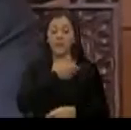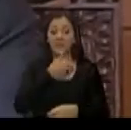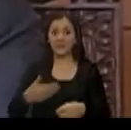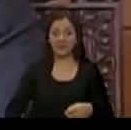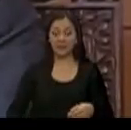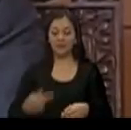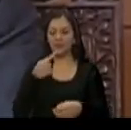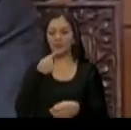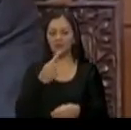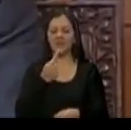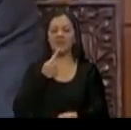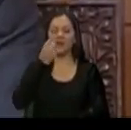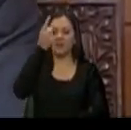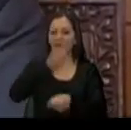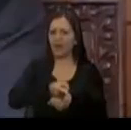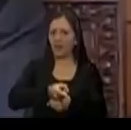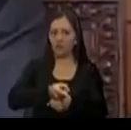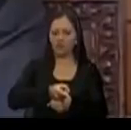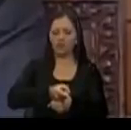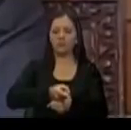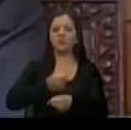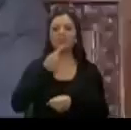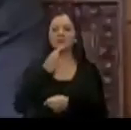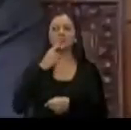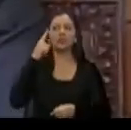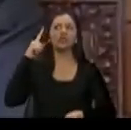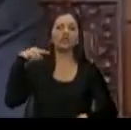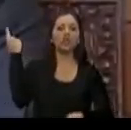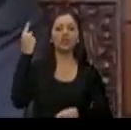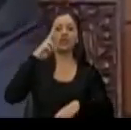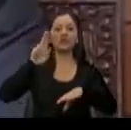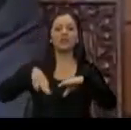Padre, y los ministros correspondientes bajo